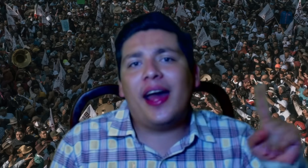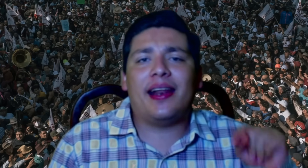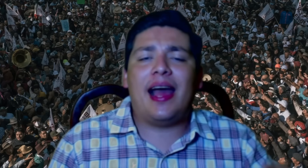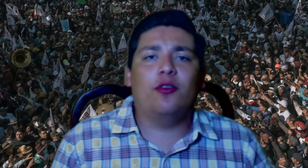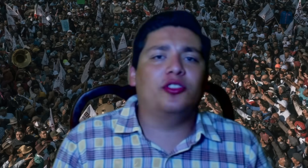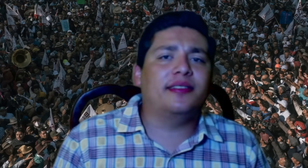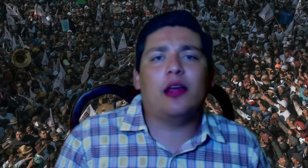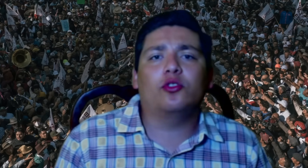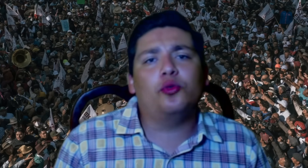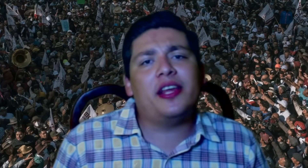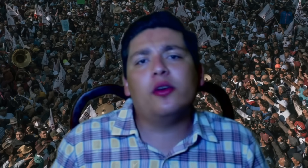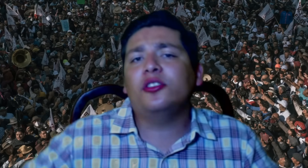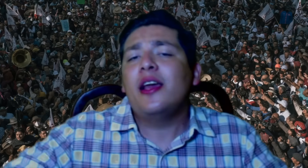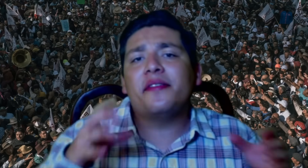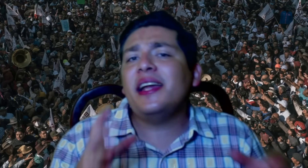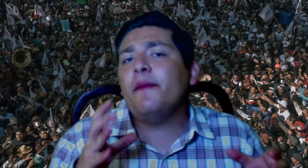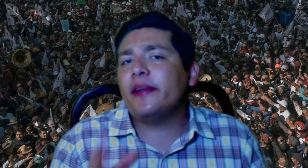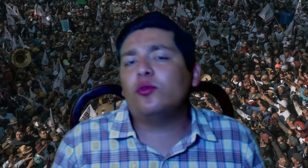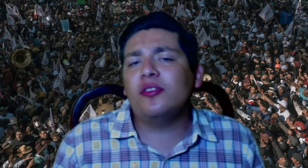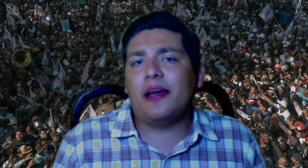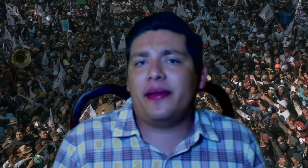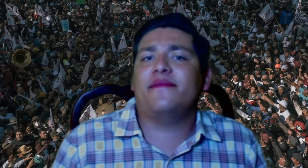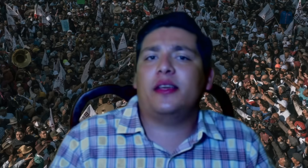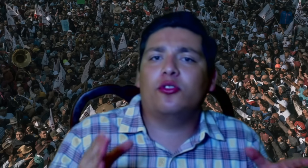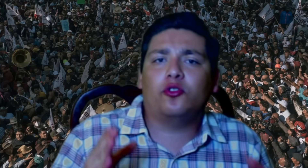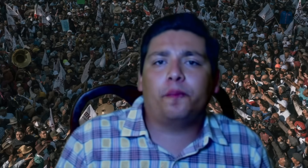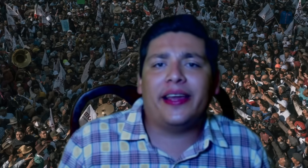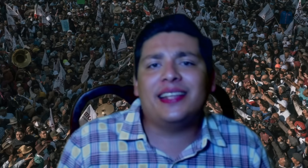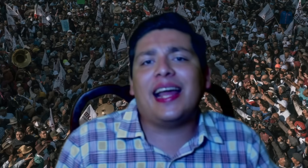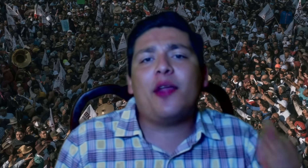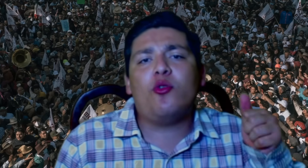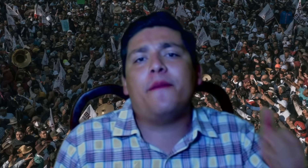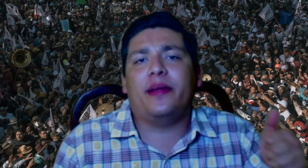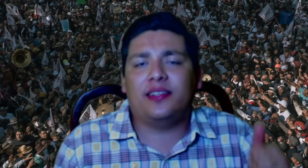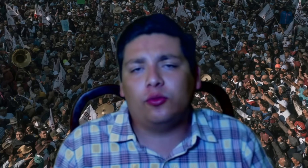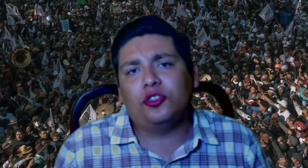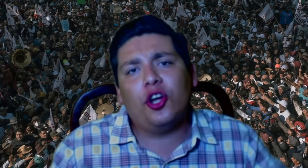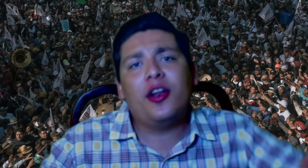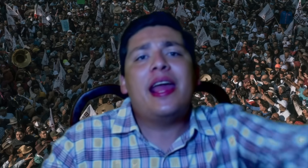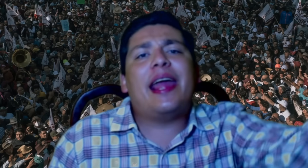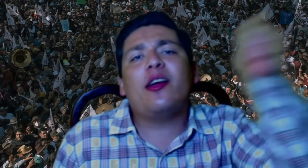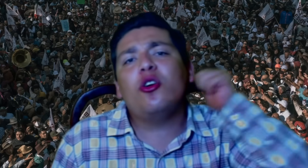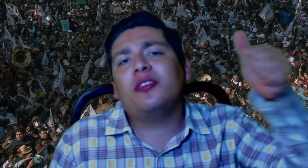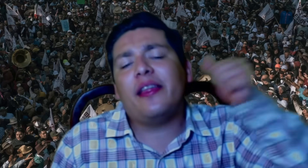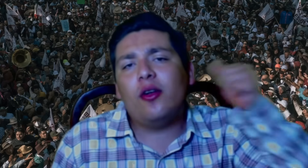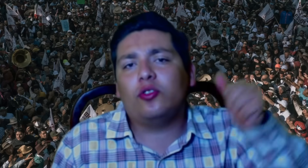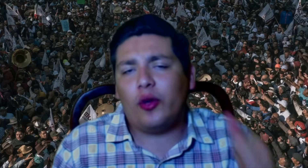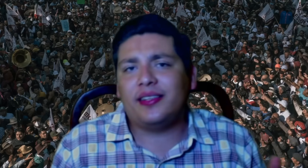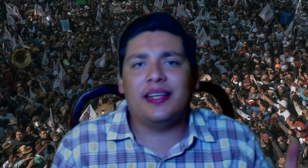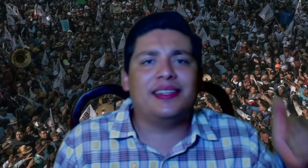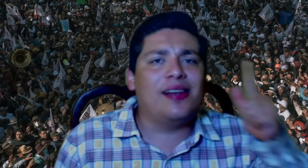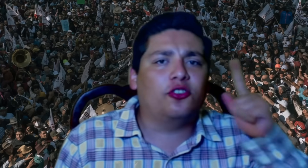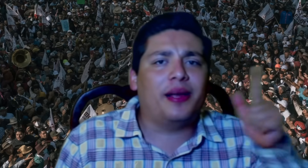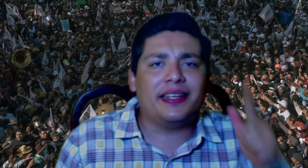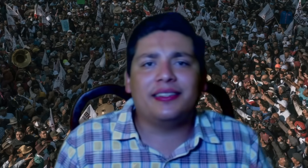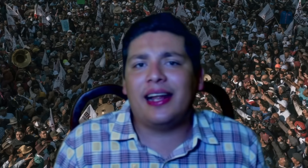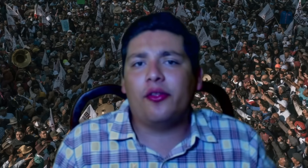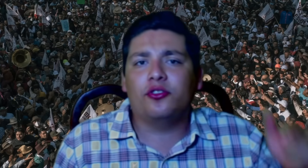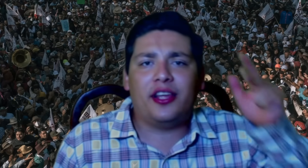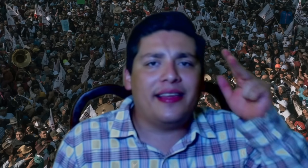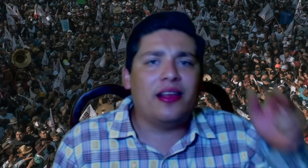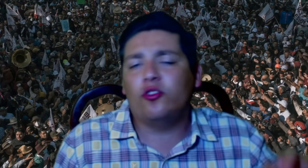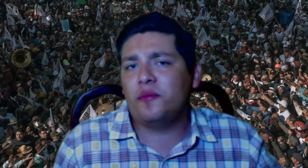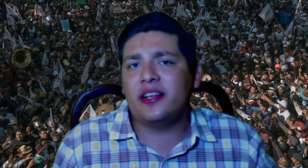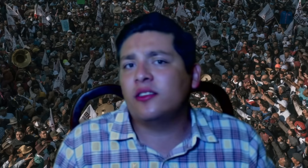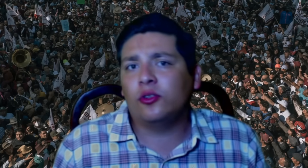a llorar a los Estados Unidos de que presuntamente en nuestro país hay una persecución en contra de los jueces, de los